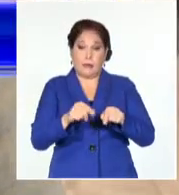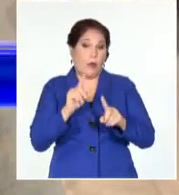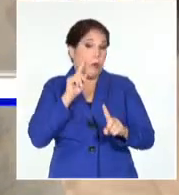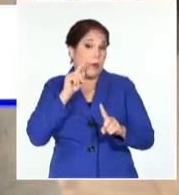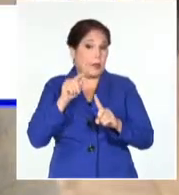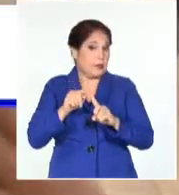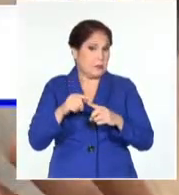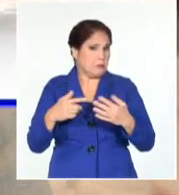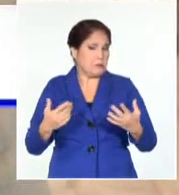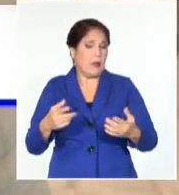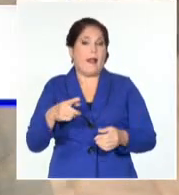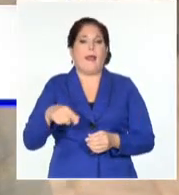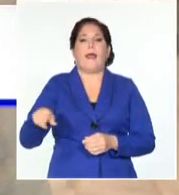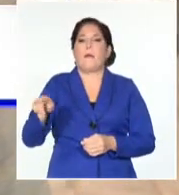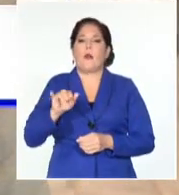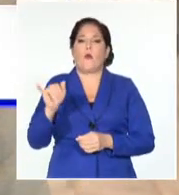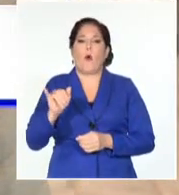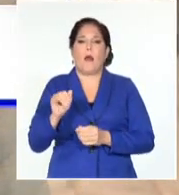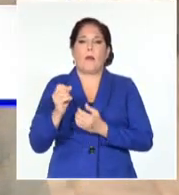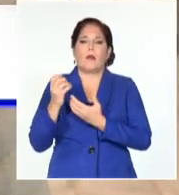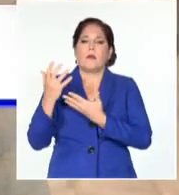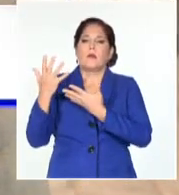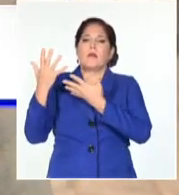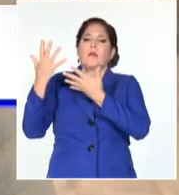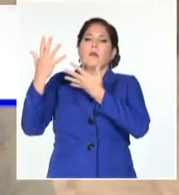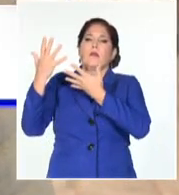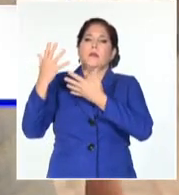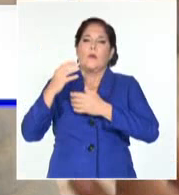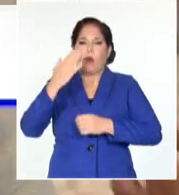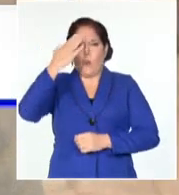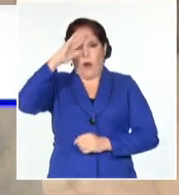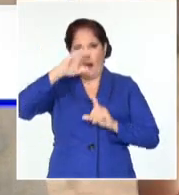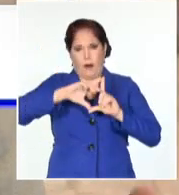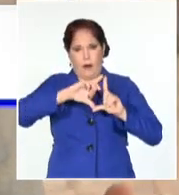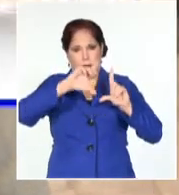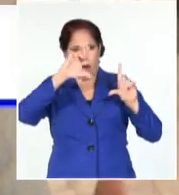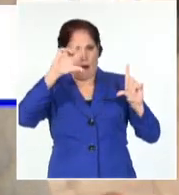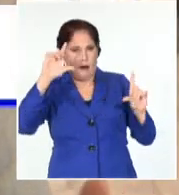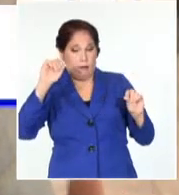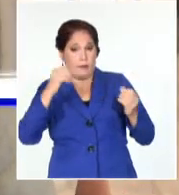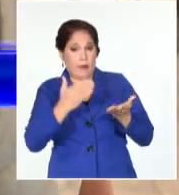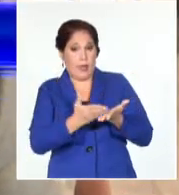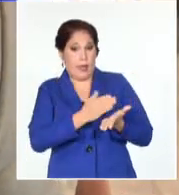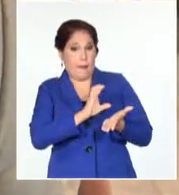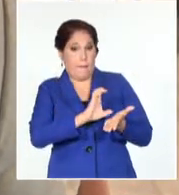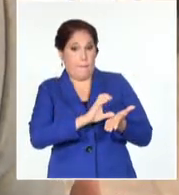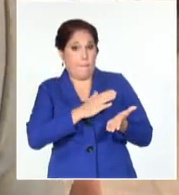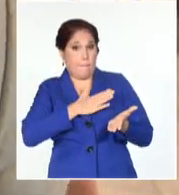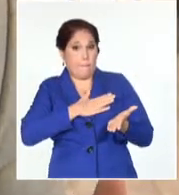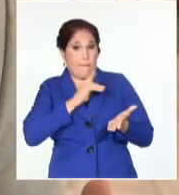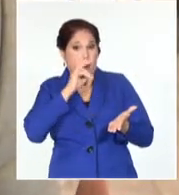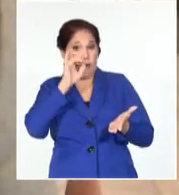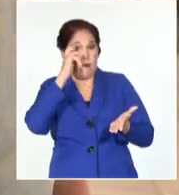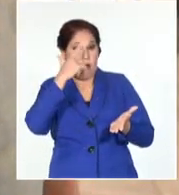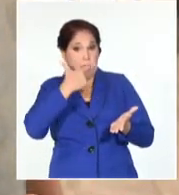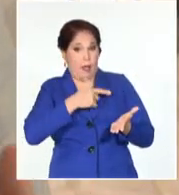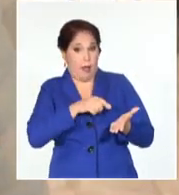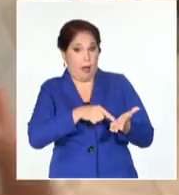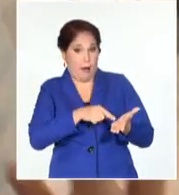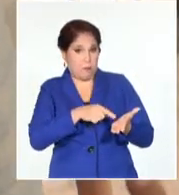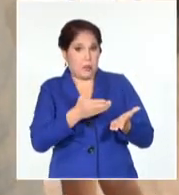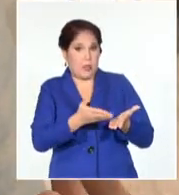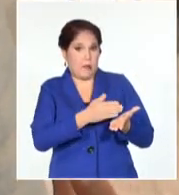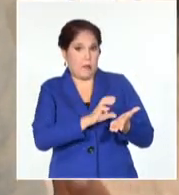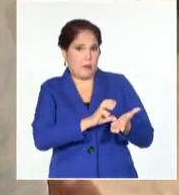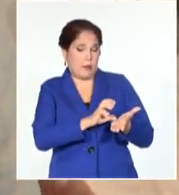orientada hacia la espiritualidad de la nación. Y la Biblia es, vamos a decir,